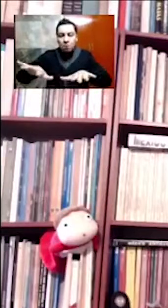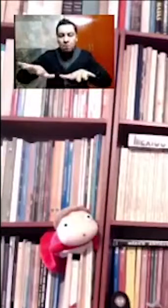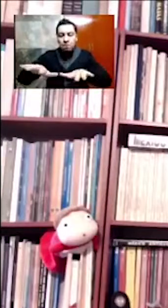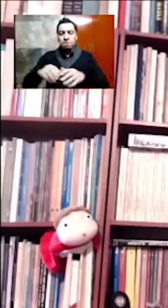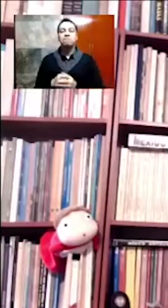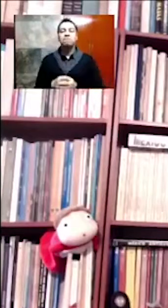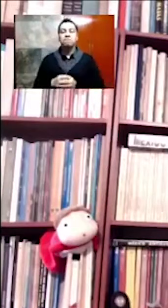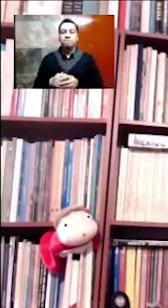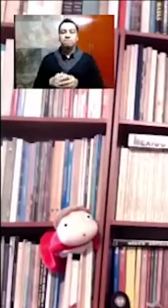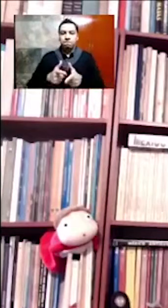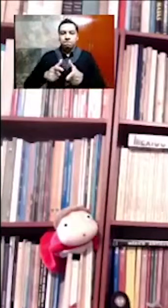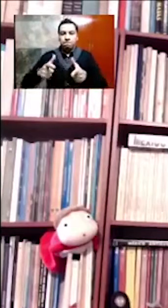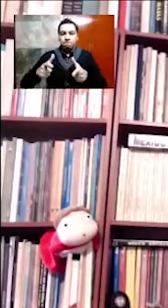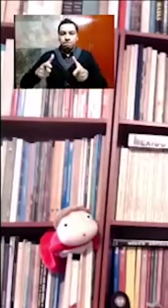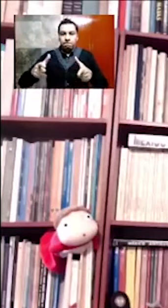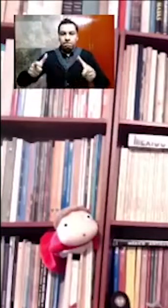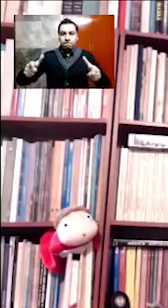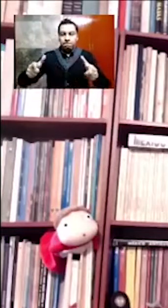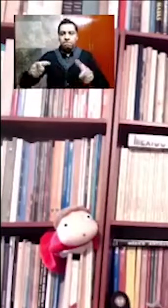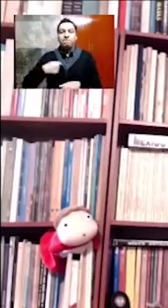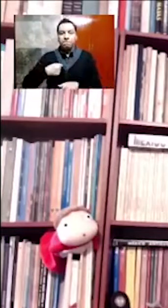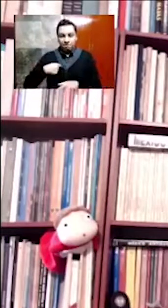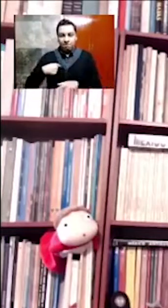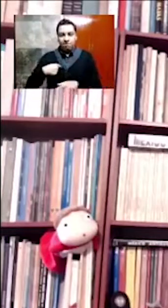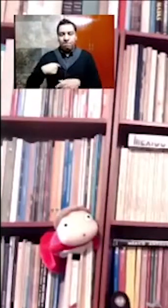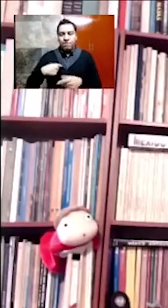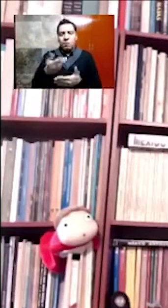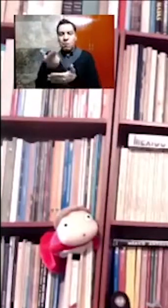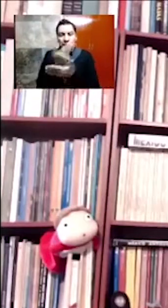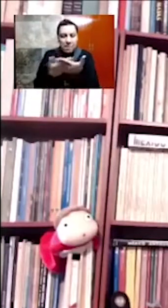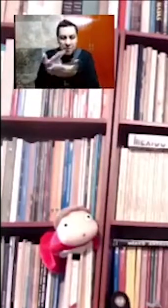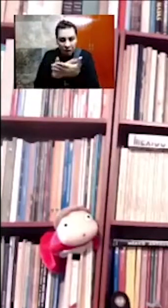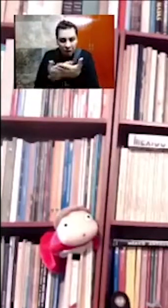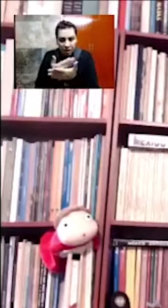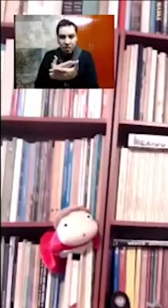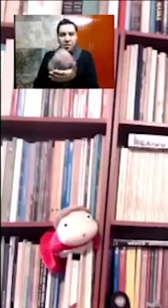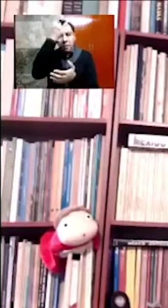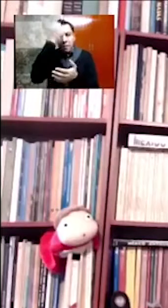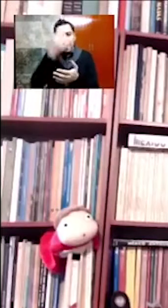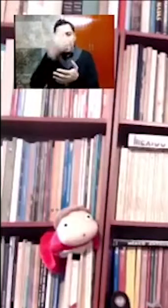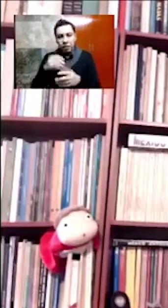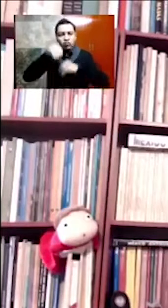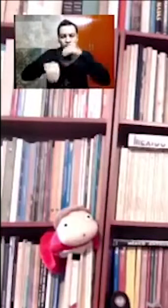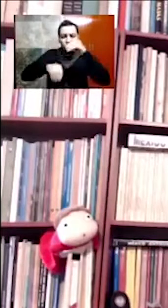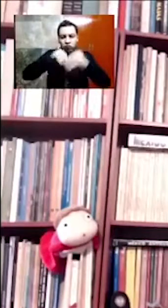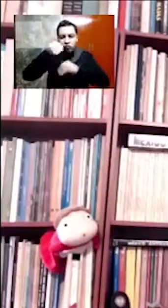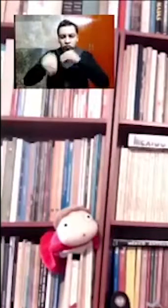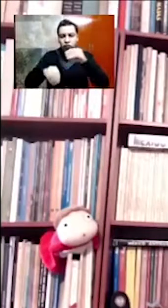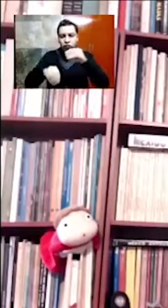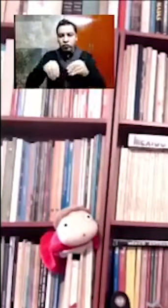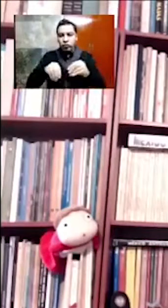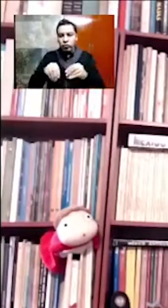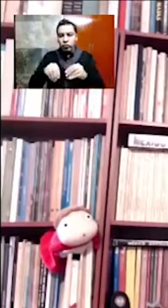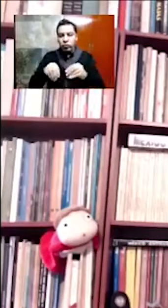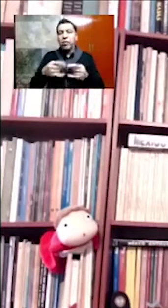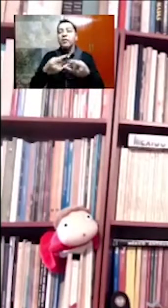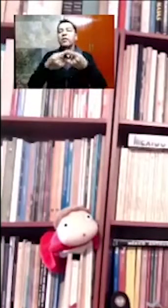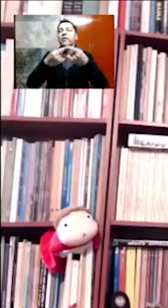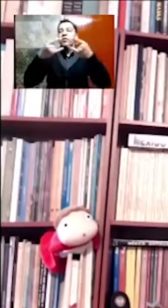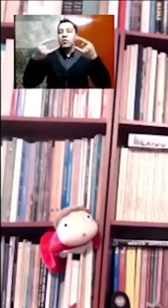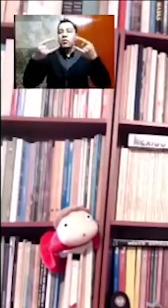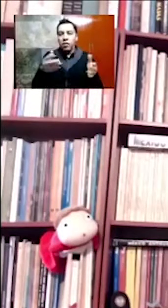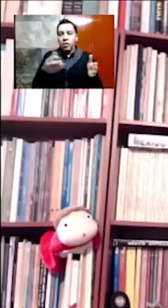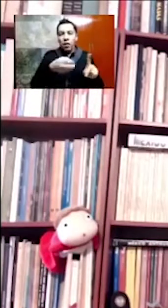Preparé unas imágenes para ilustrar un poquito la secuencia de que estamos